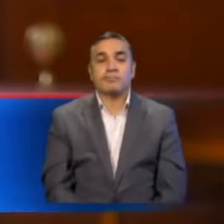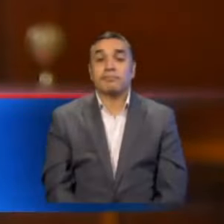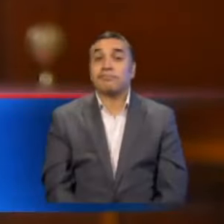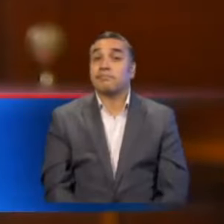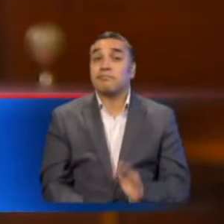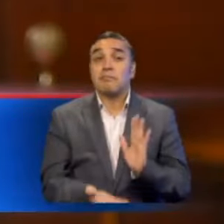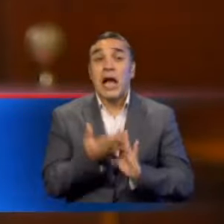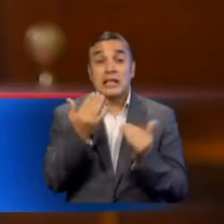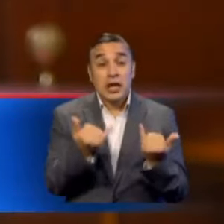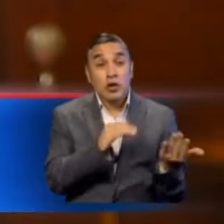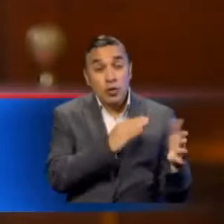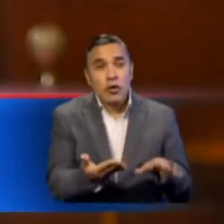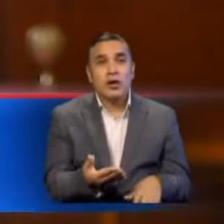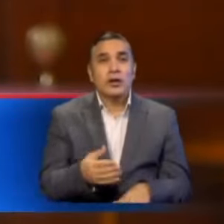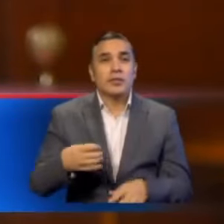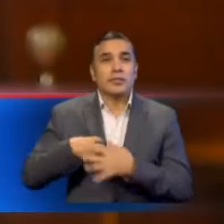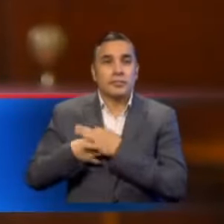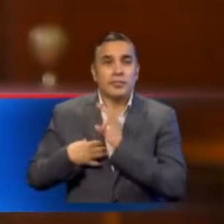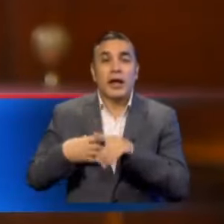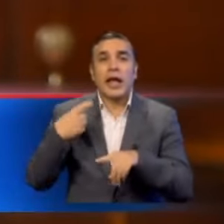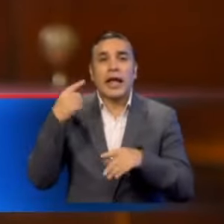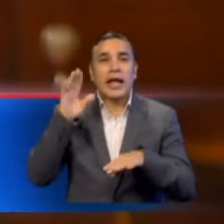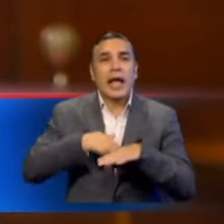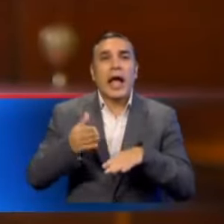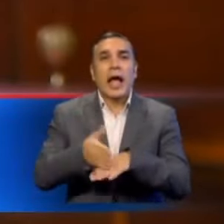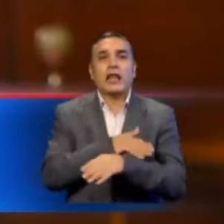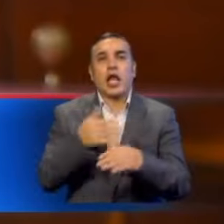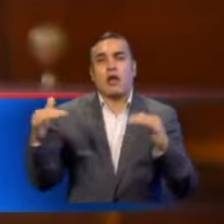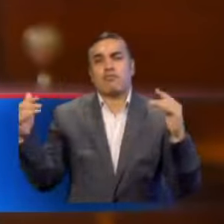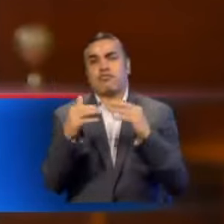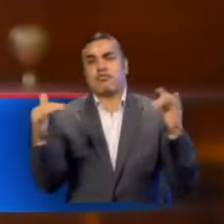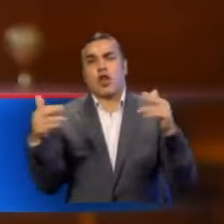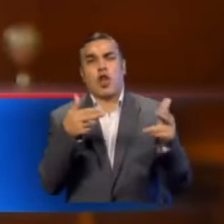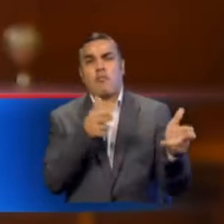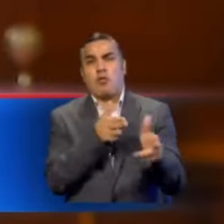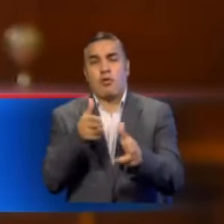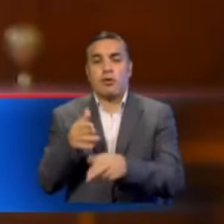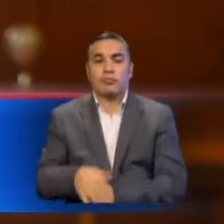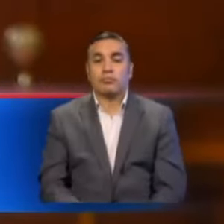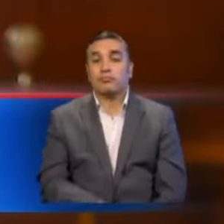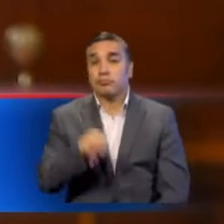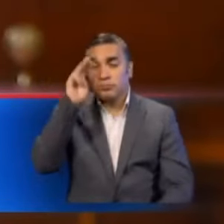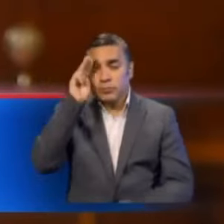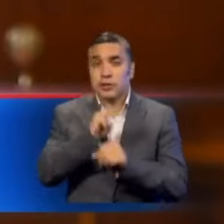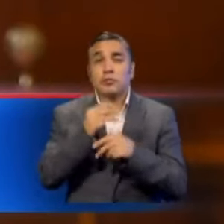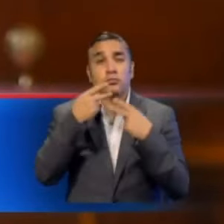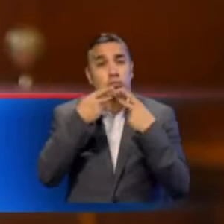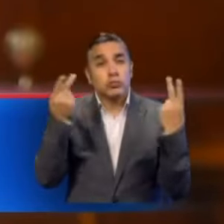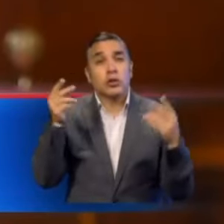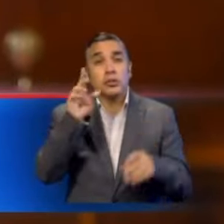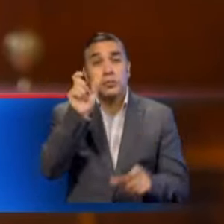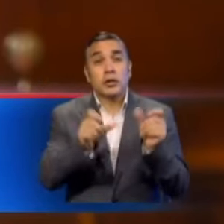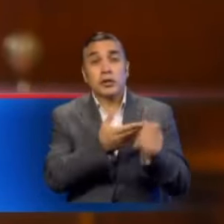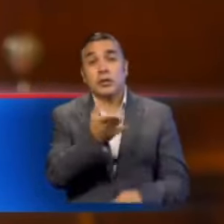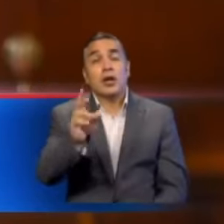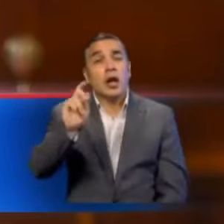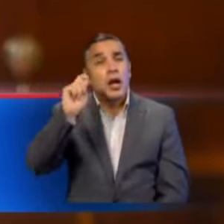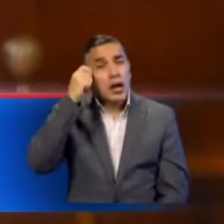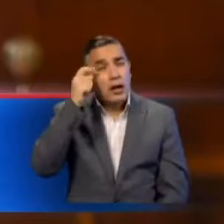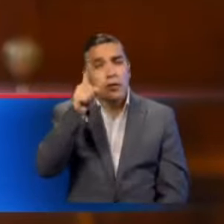más las vidas perdidas por el virus que en cualquier otra nación de la Tierra. En su mensaje, Biden urgió a los estadounidenses a recordar a